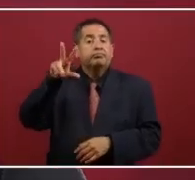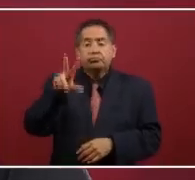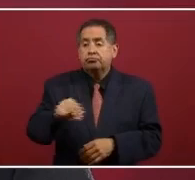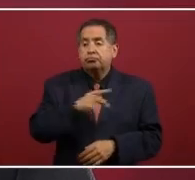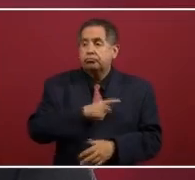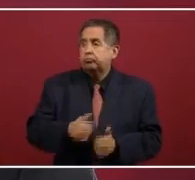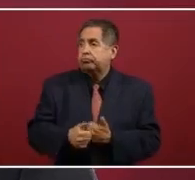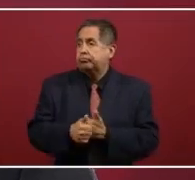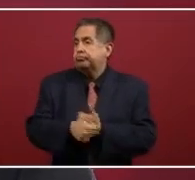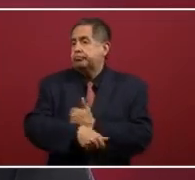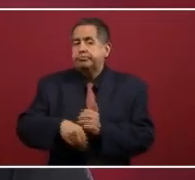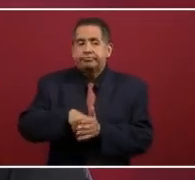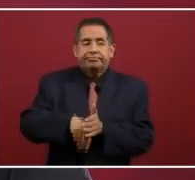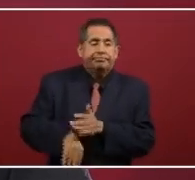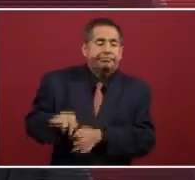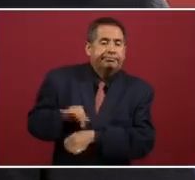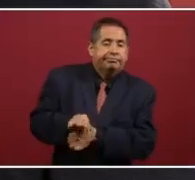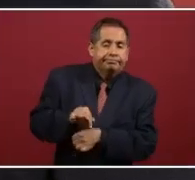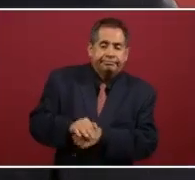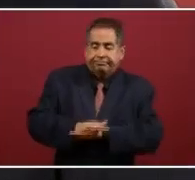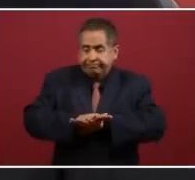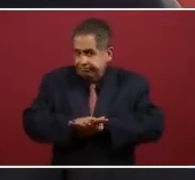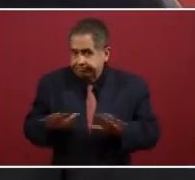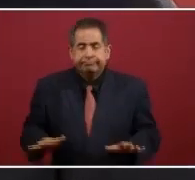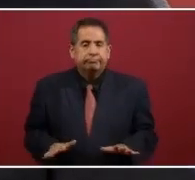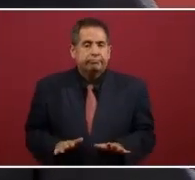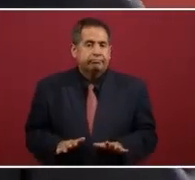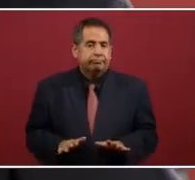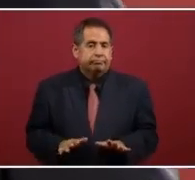tapar nada, no